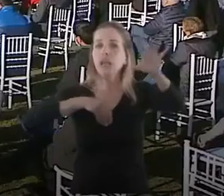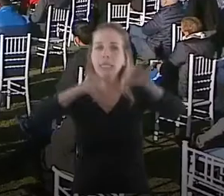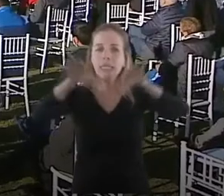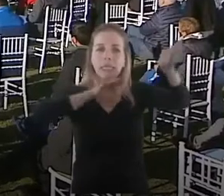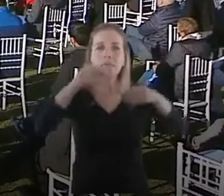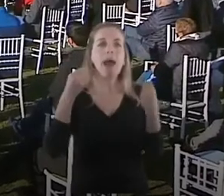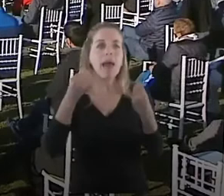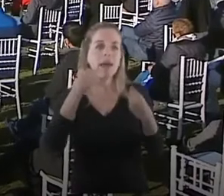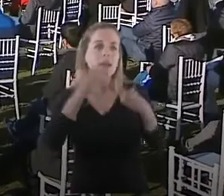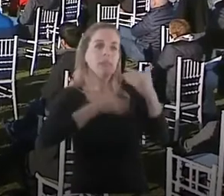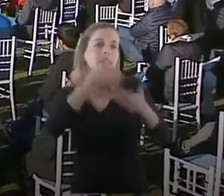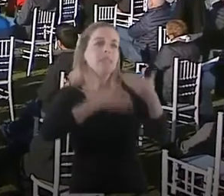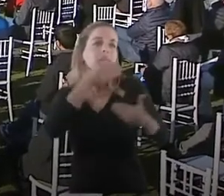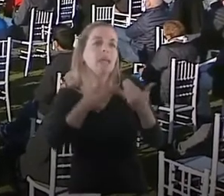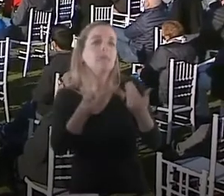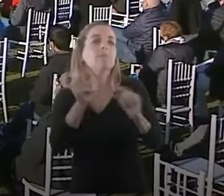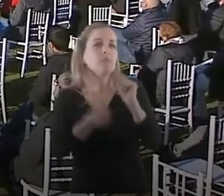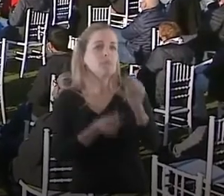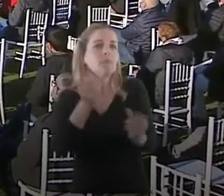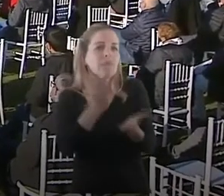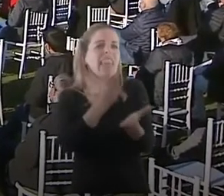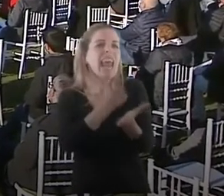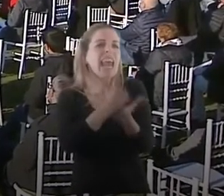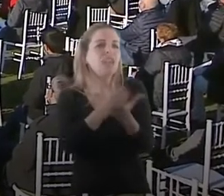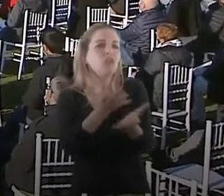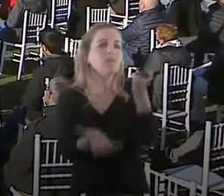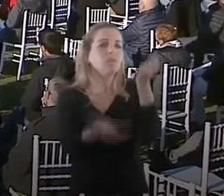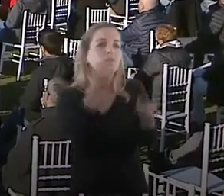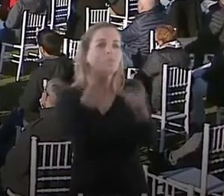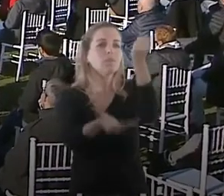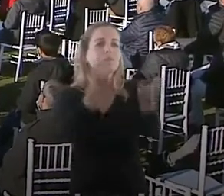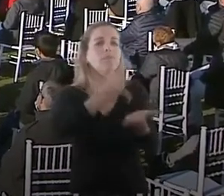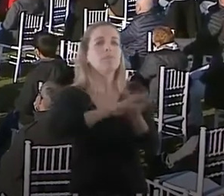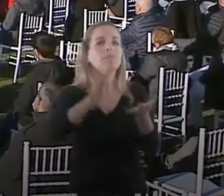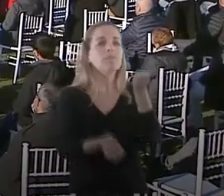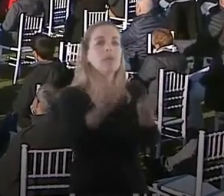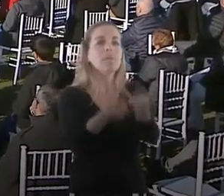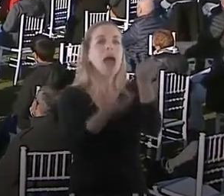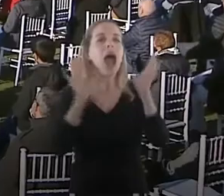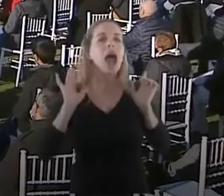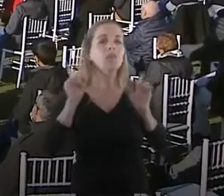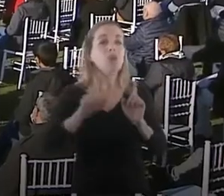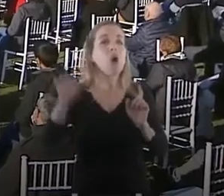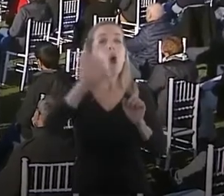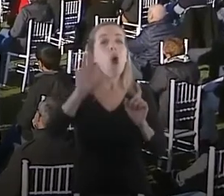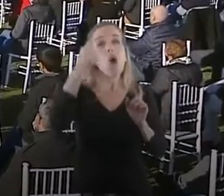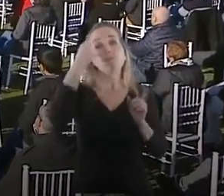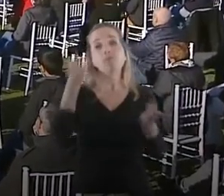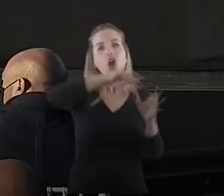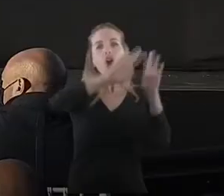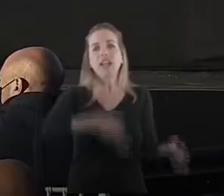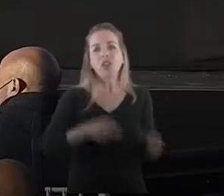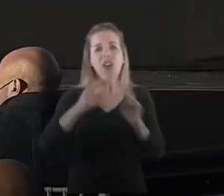seguir adelante con la incorporación de derechos en la Argentina o volver a la Argentina de los amigos de la